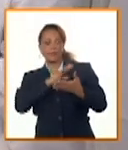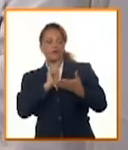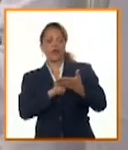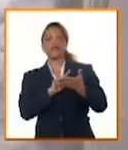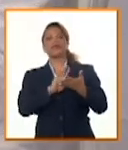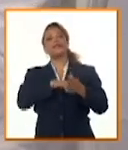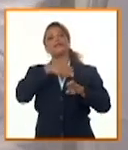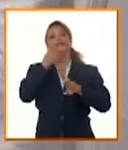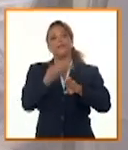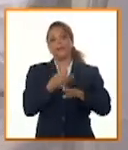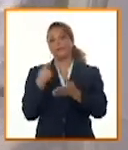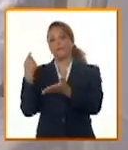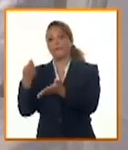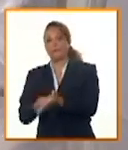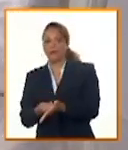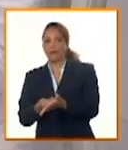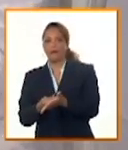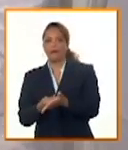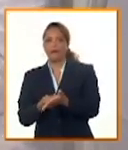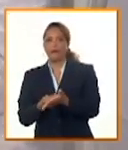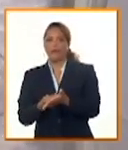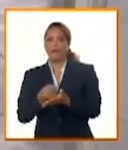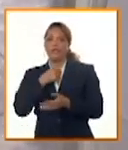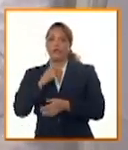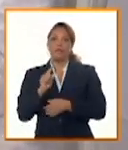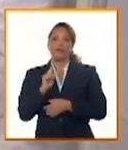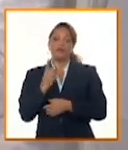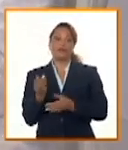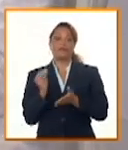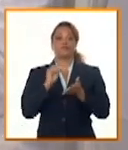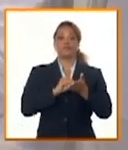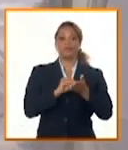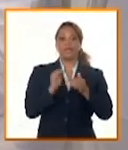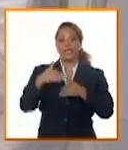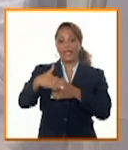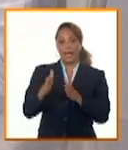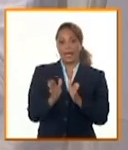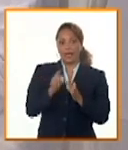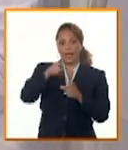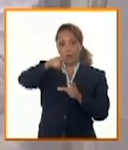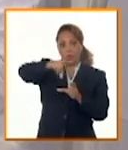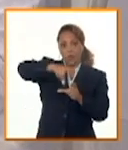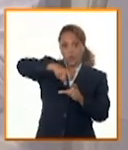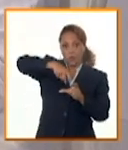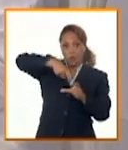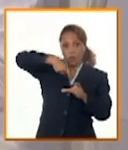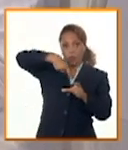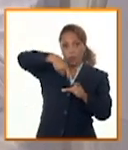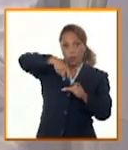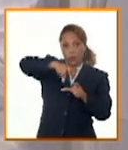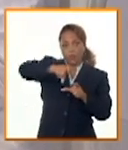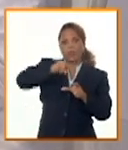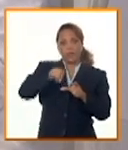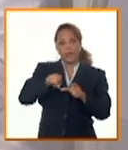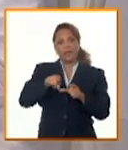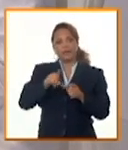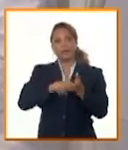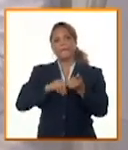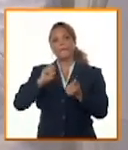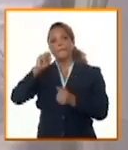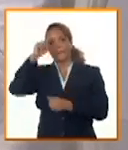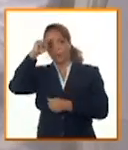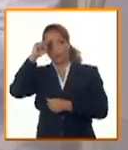pero para la instalación de Los Pozos tpv como le llamamos nosotros en español realmente es terminal de punto de venta